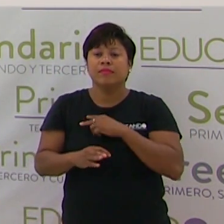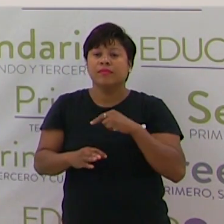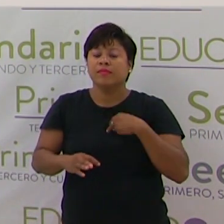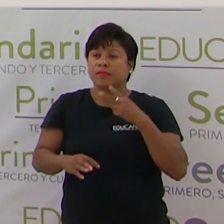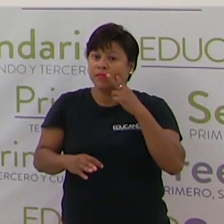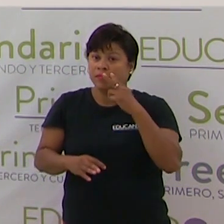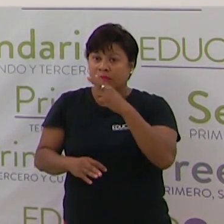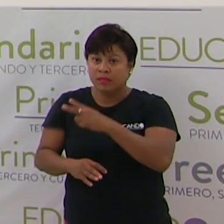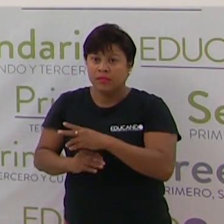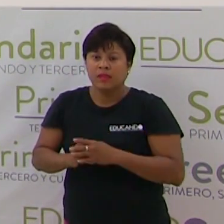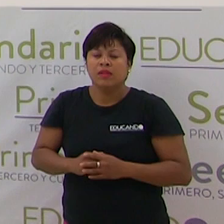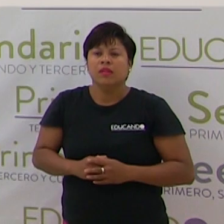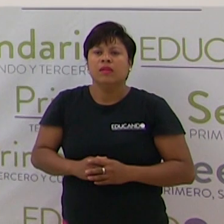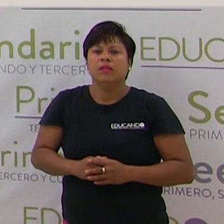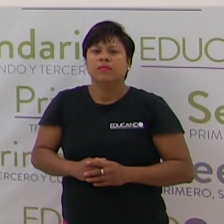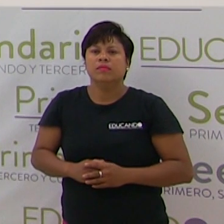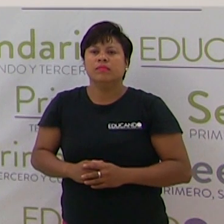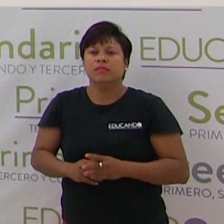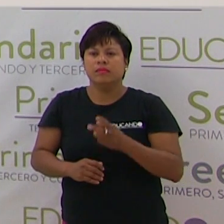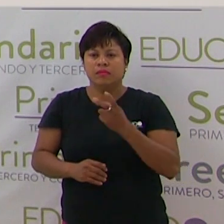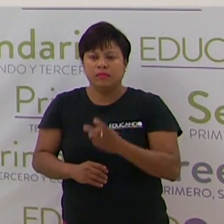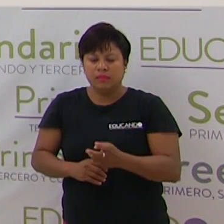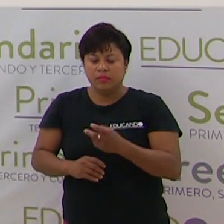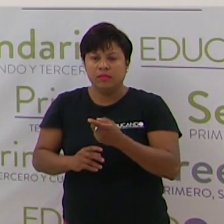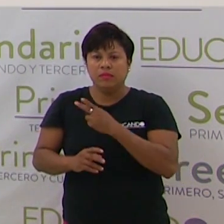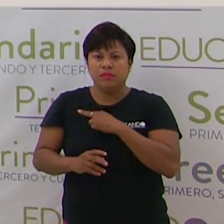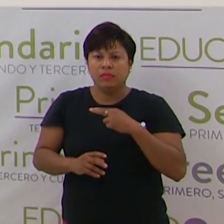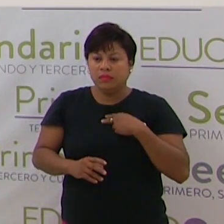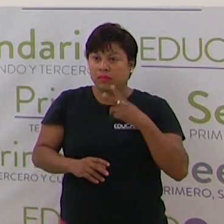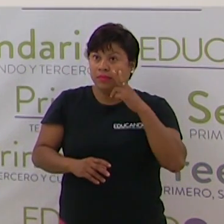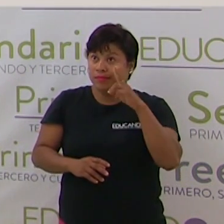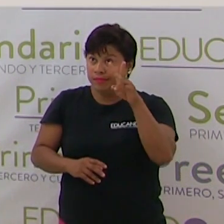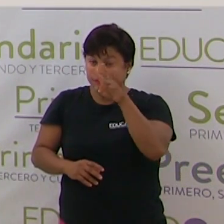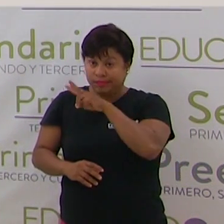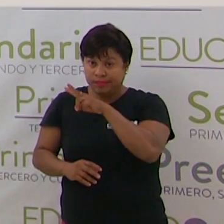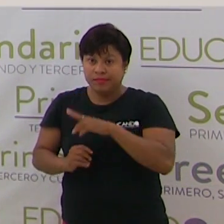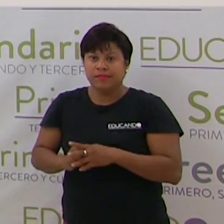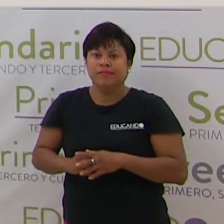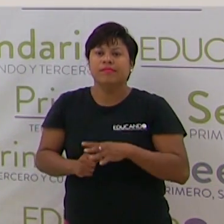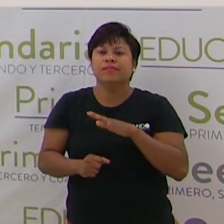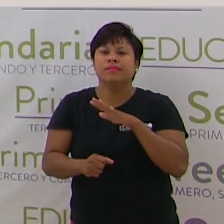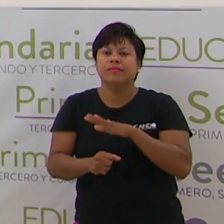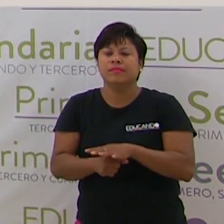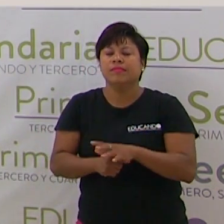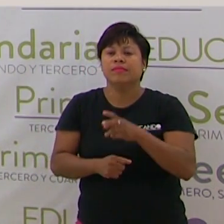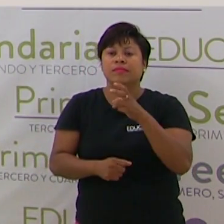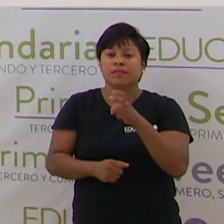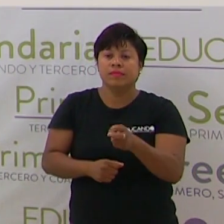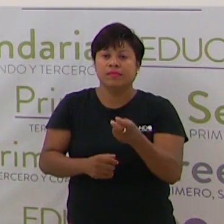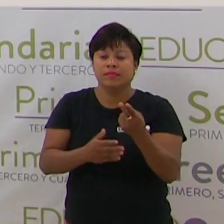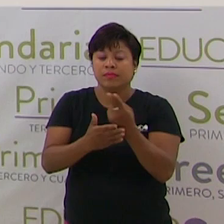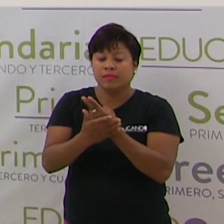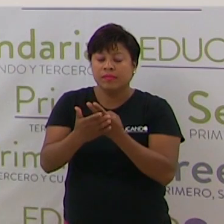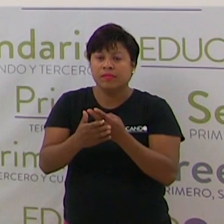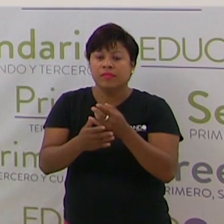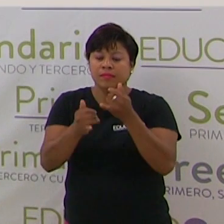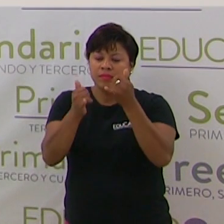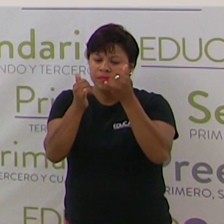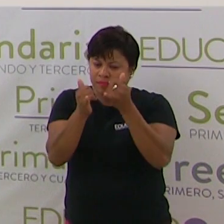comparar a partir de lo que nosotros vemos, ¿cuál de estas figuras pesará